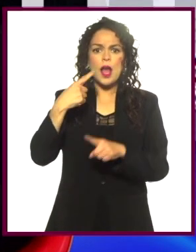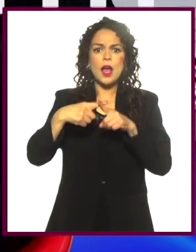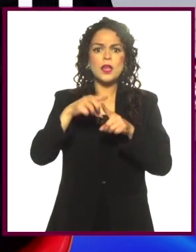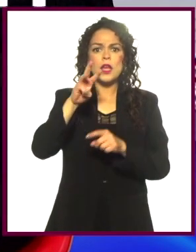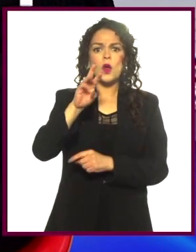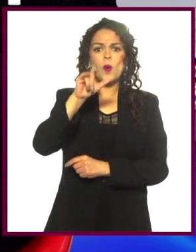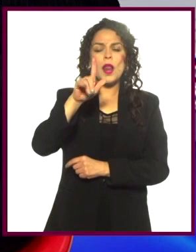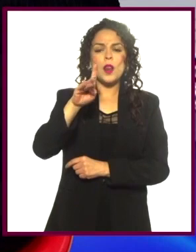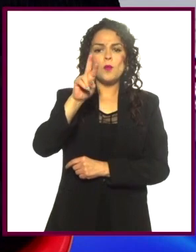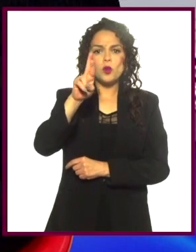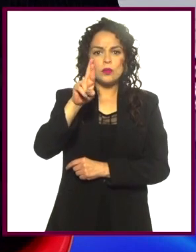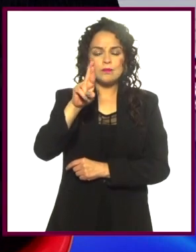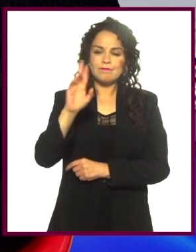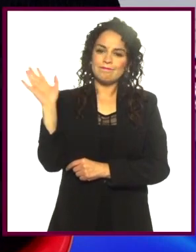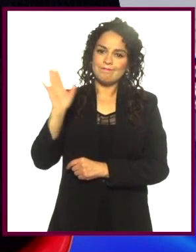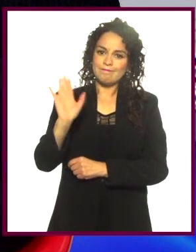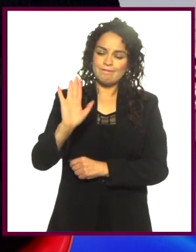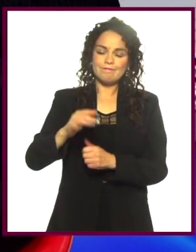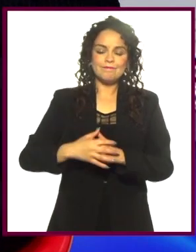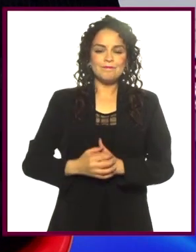Schramm. Hasta luego.